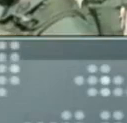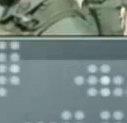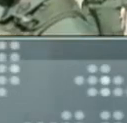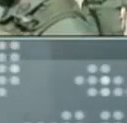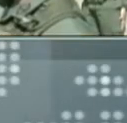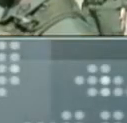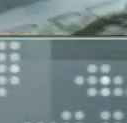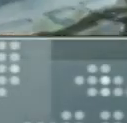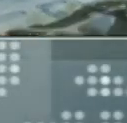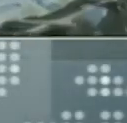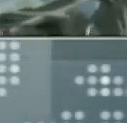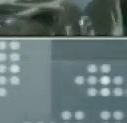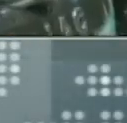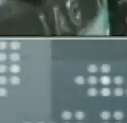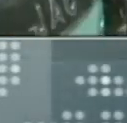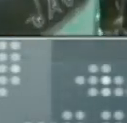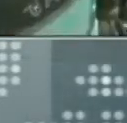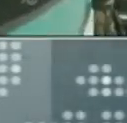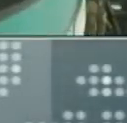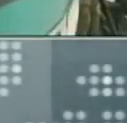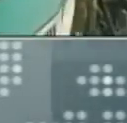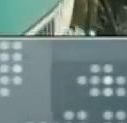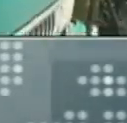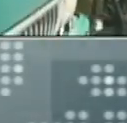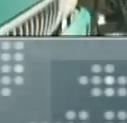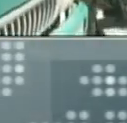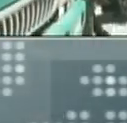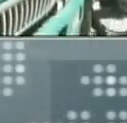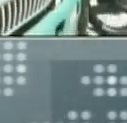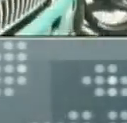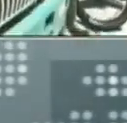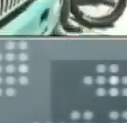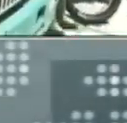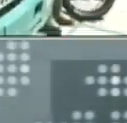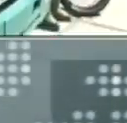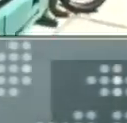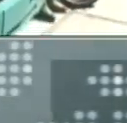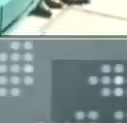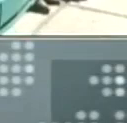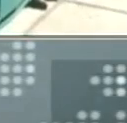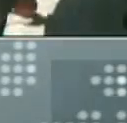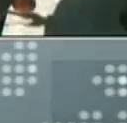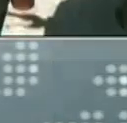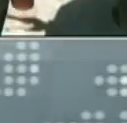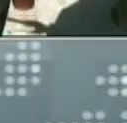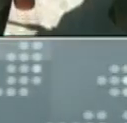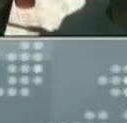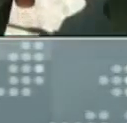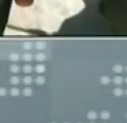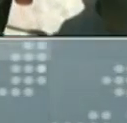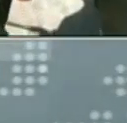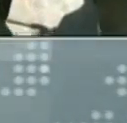e iván duque no se equivoque con venezuela ya lo dije ayer y lo reitero hoy